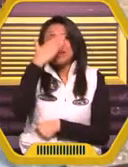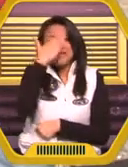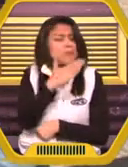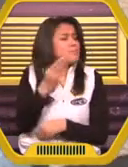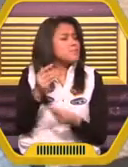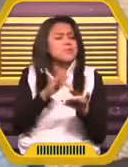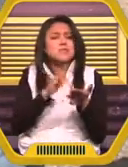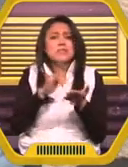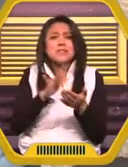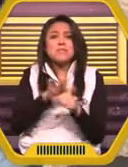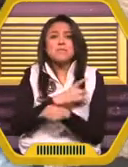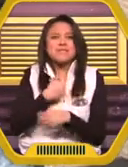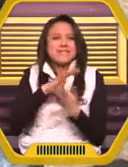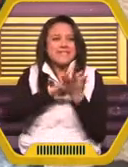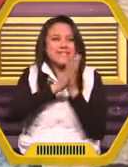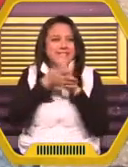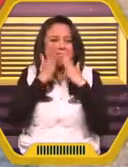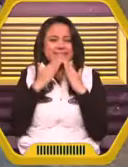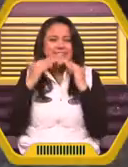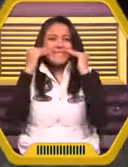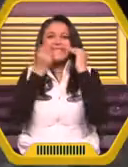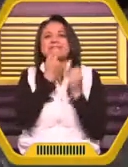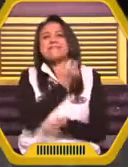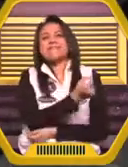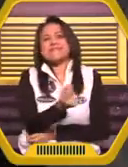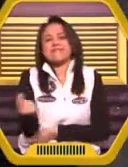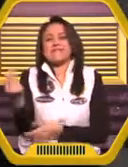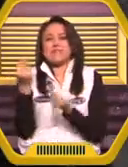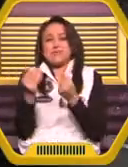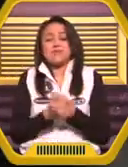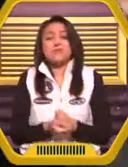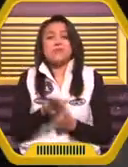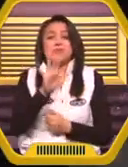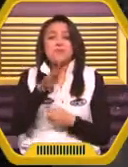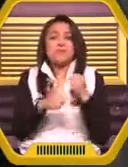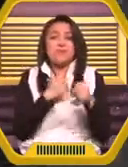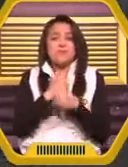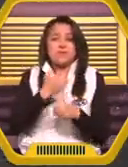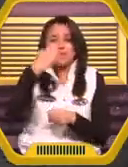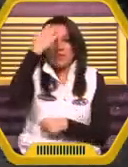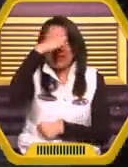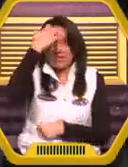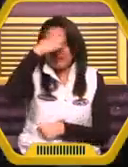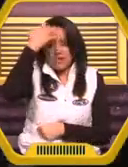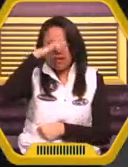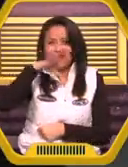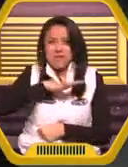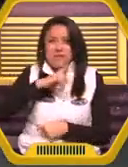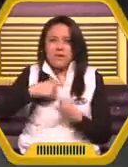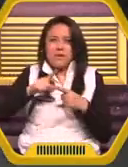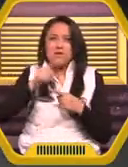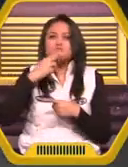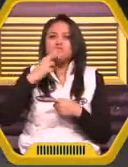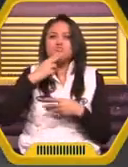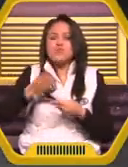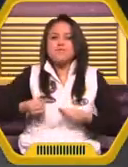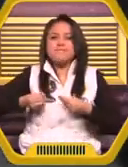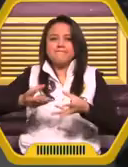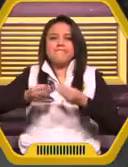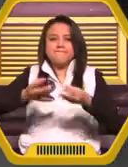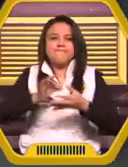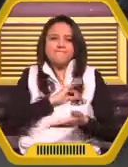gracias a eso regalamos sonrisas a miles de niños. Con casi 50 años de experiencia en la fabricación de dulces, ya forman parte